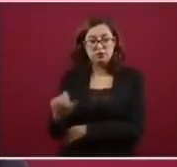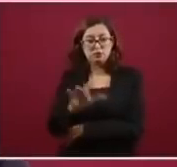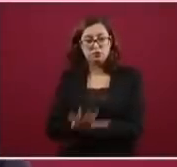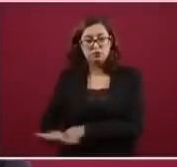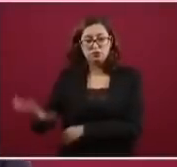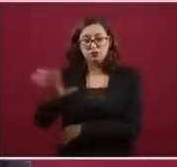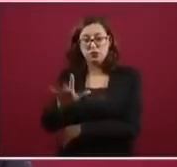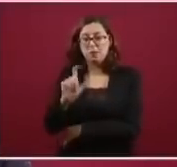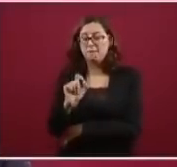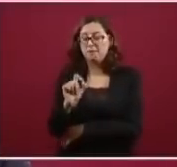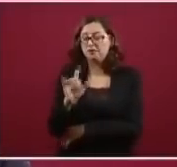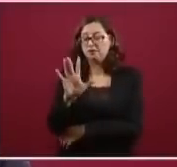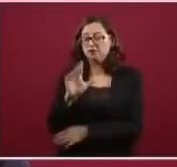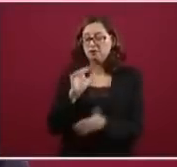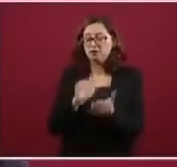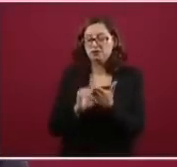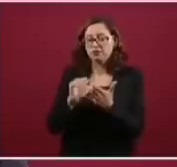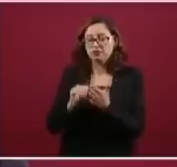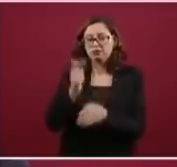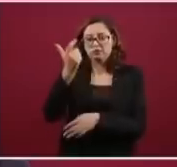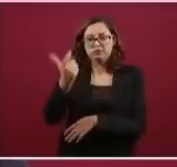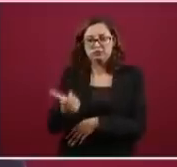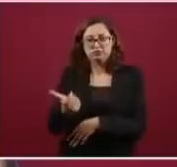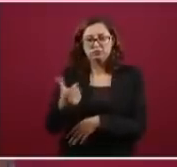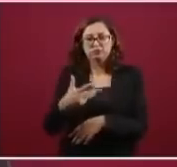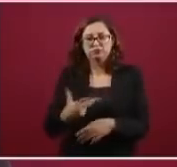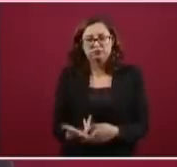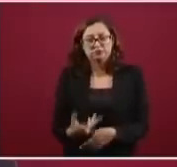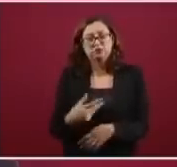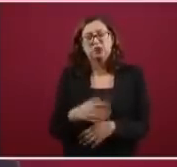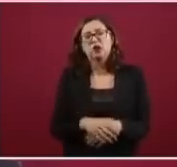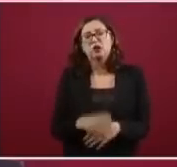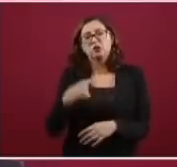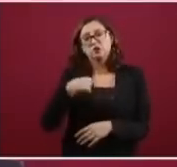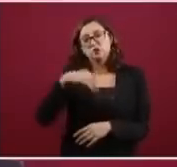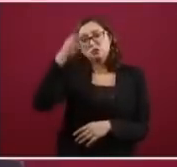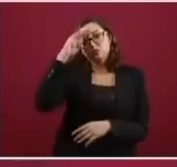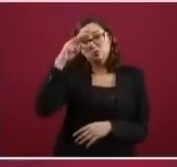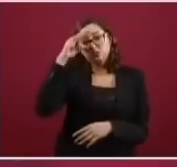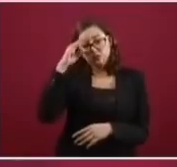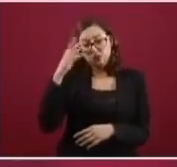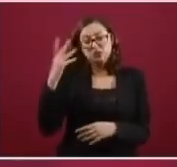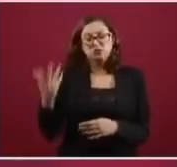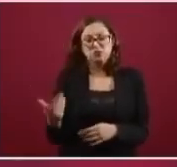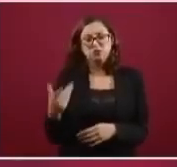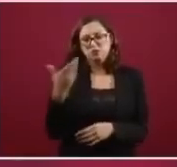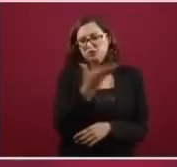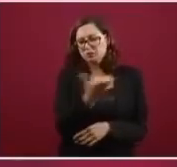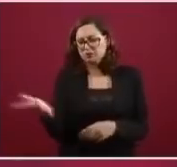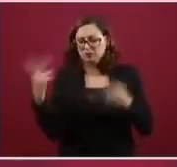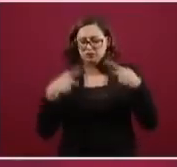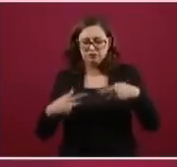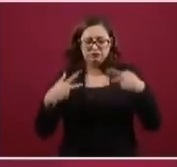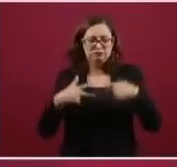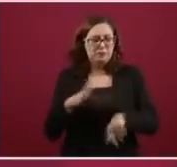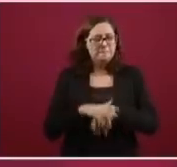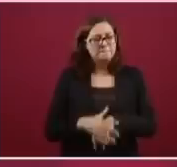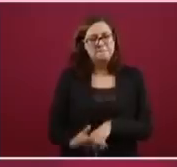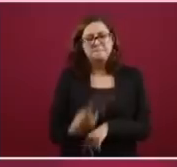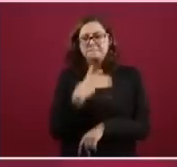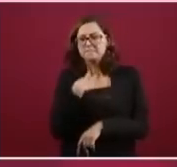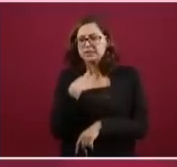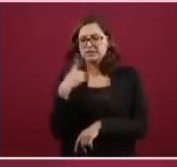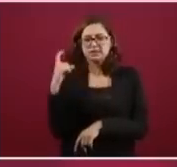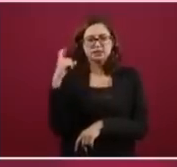tiene 25 mil millones es así es que yo diría que aquellas personas que como usted dice están en una situación más difícil que